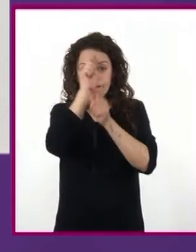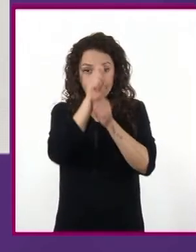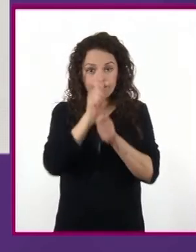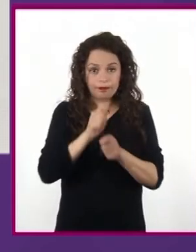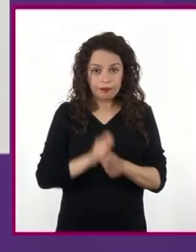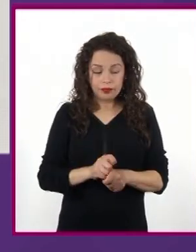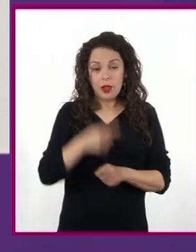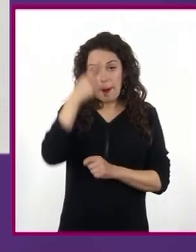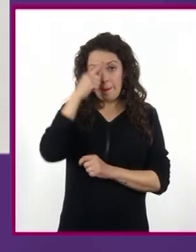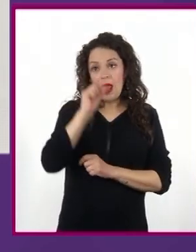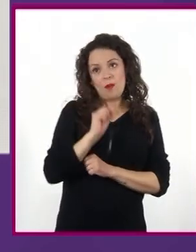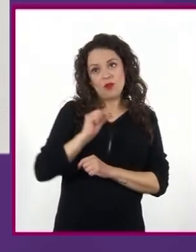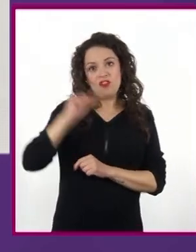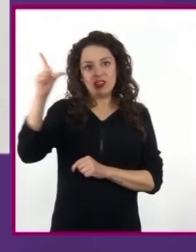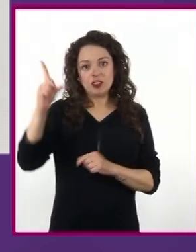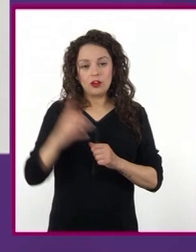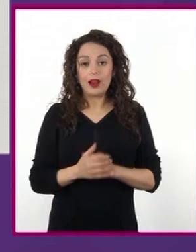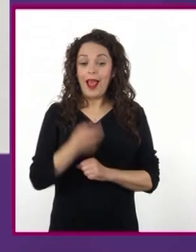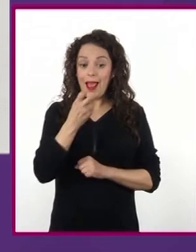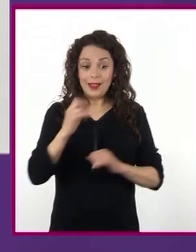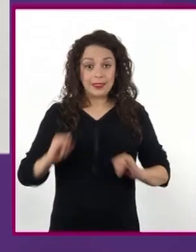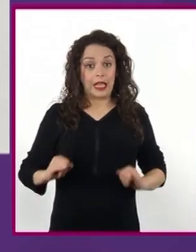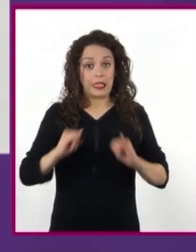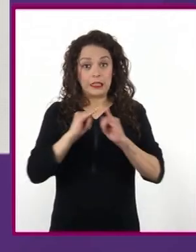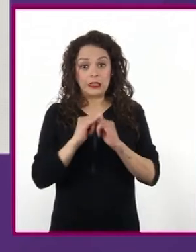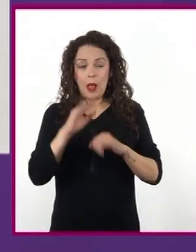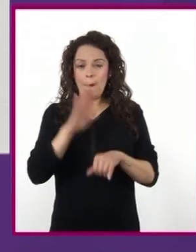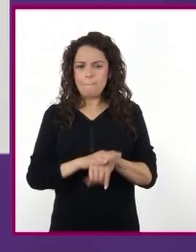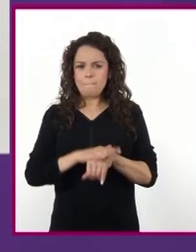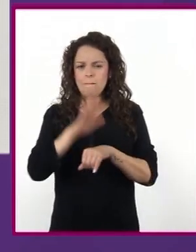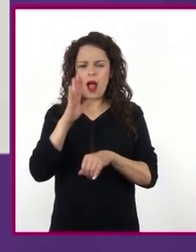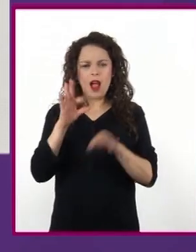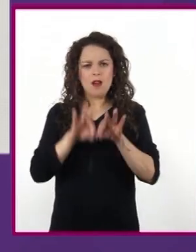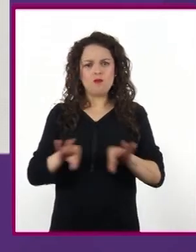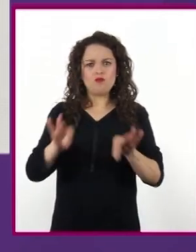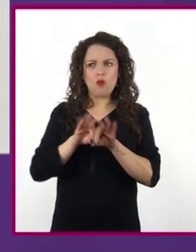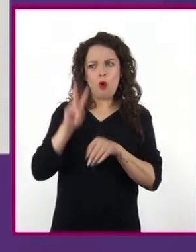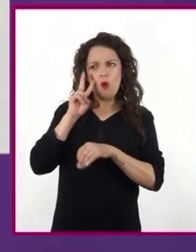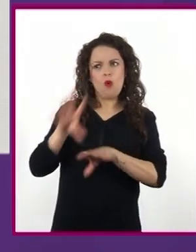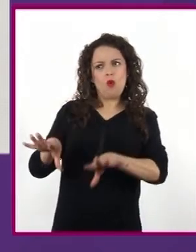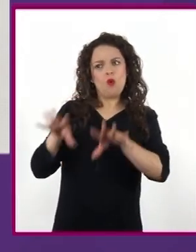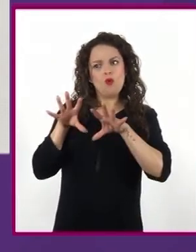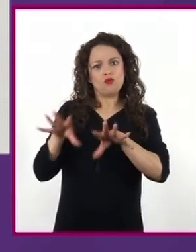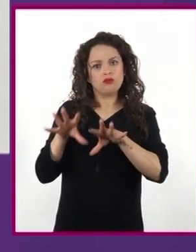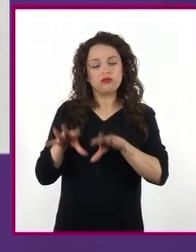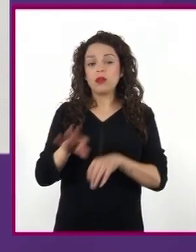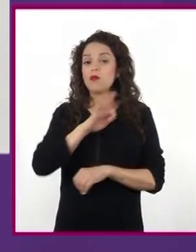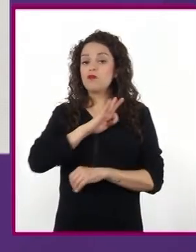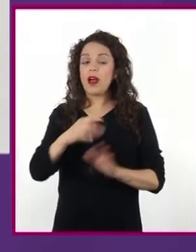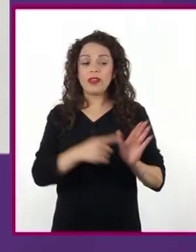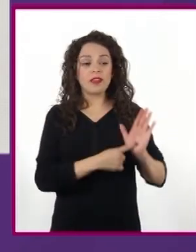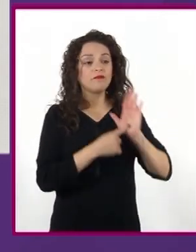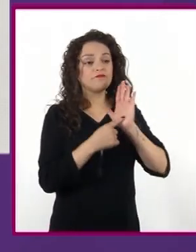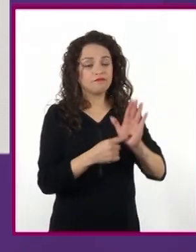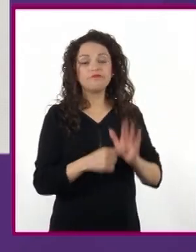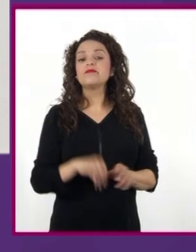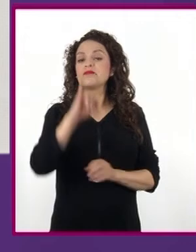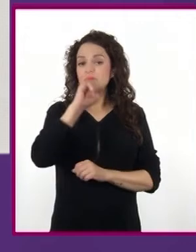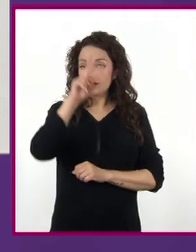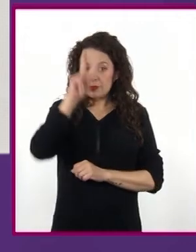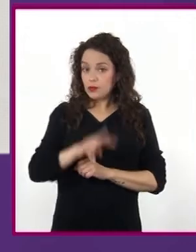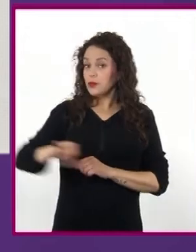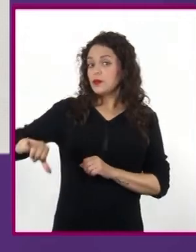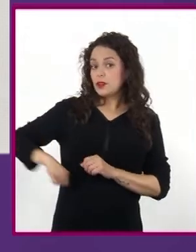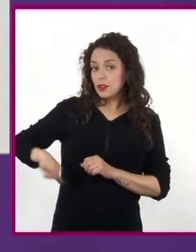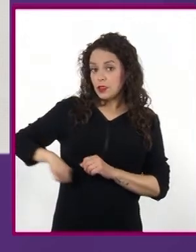de profesionales. Dicha institución fue la más sobresaliente que mostró nítidamente el interés de la Ilustración por